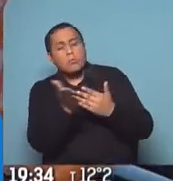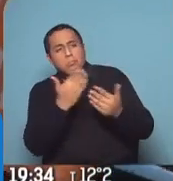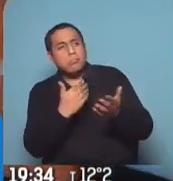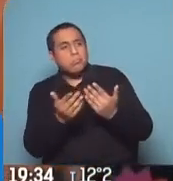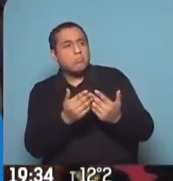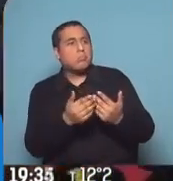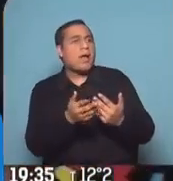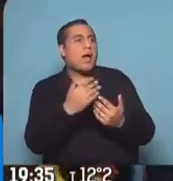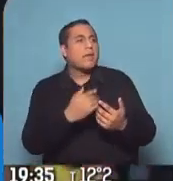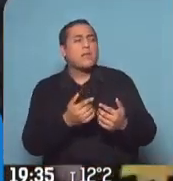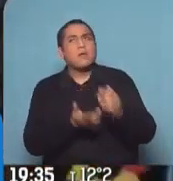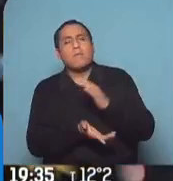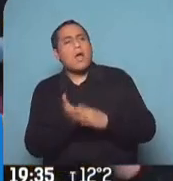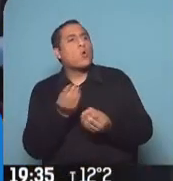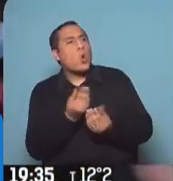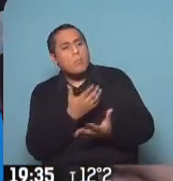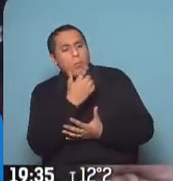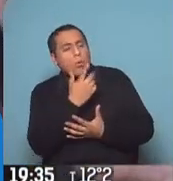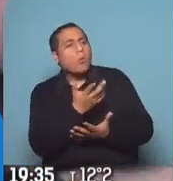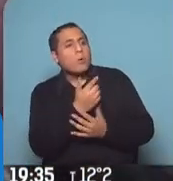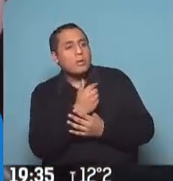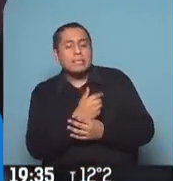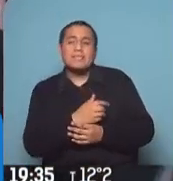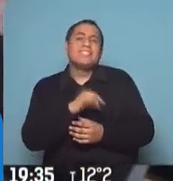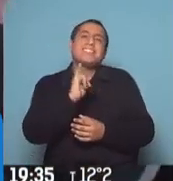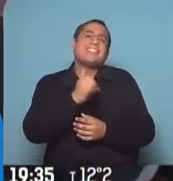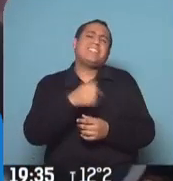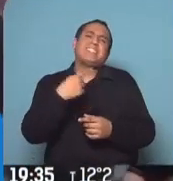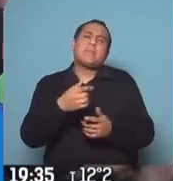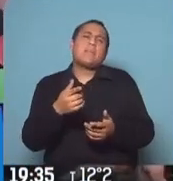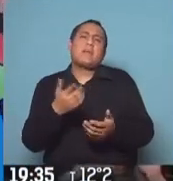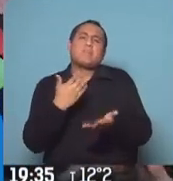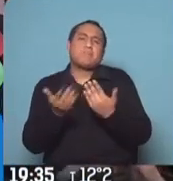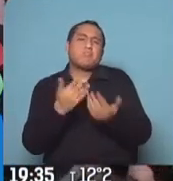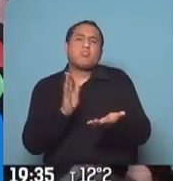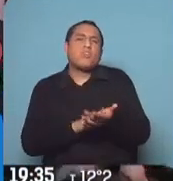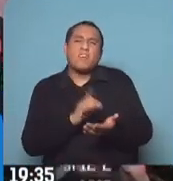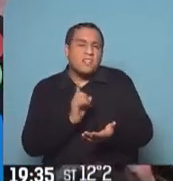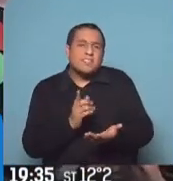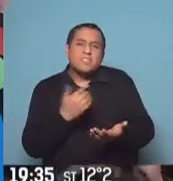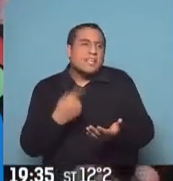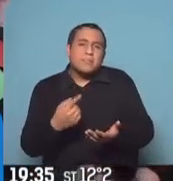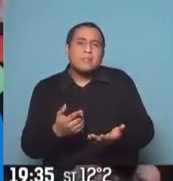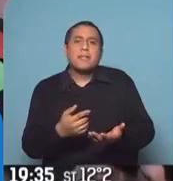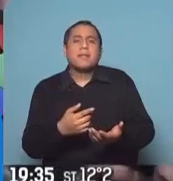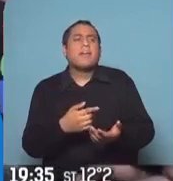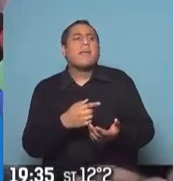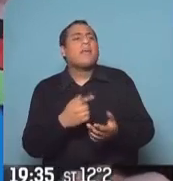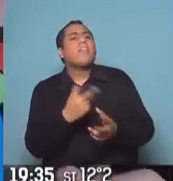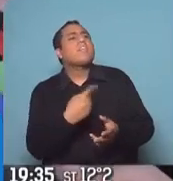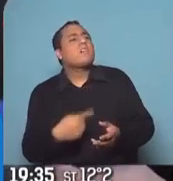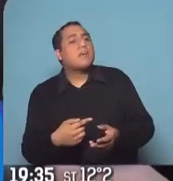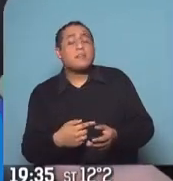la salida del poder? Bueno, ¿Qué reflexionaba él? siempre hemos hablado de eso. ¿Qué decía él? Bueno, lo que mucha gente